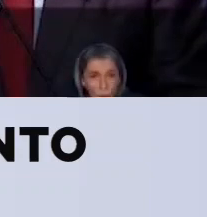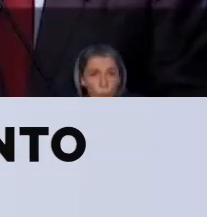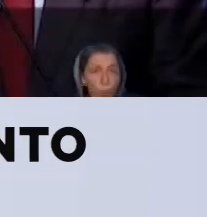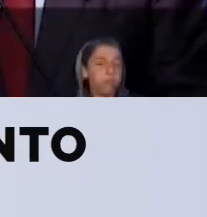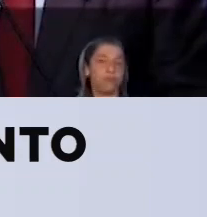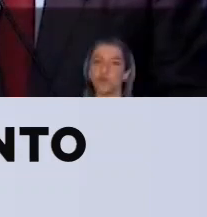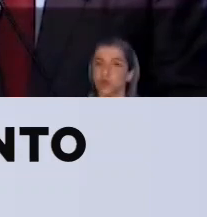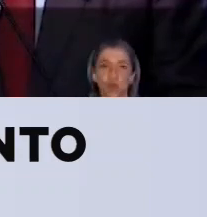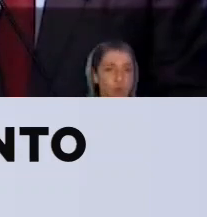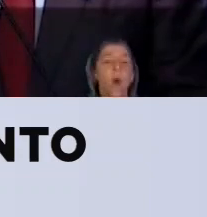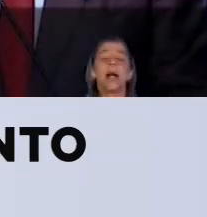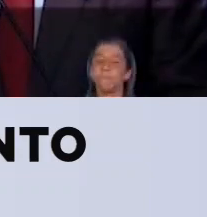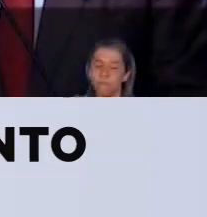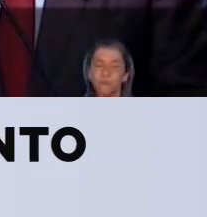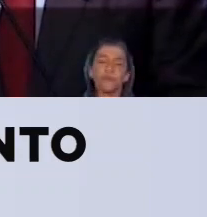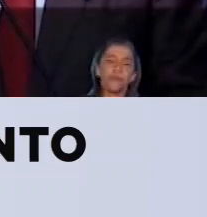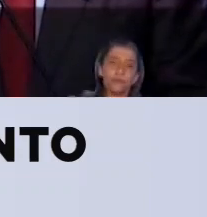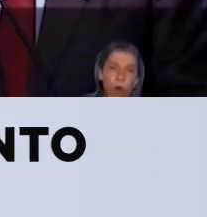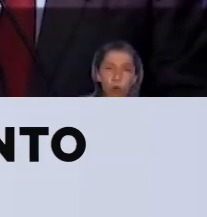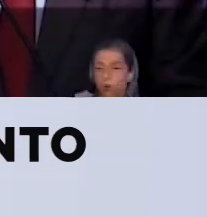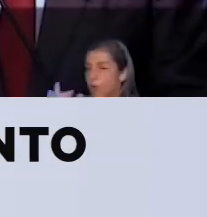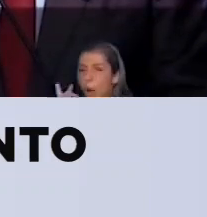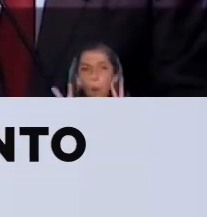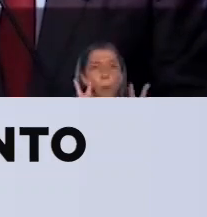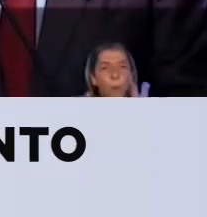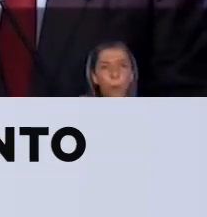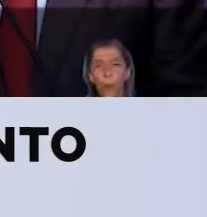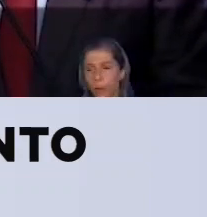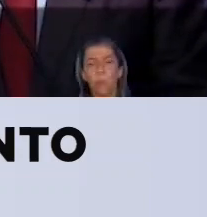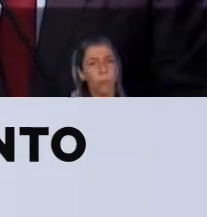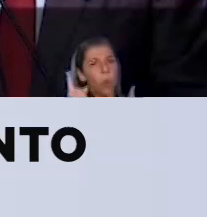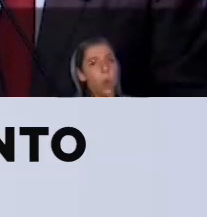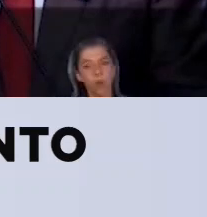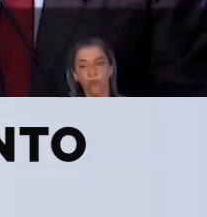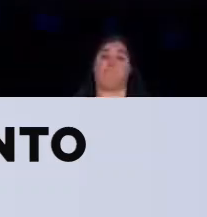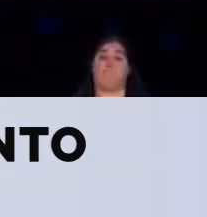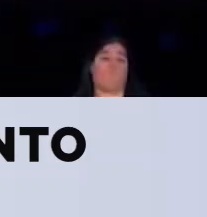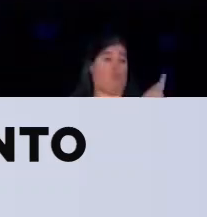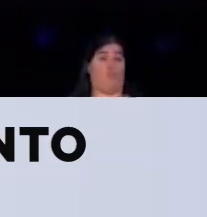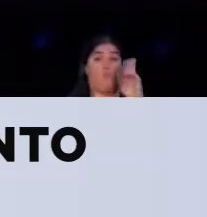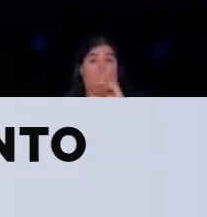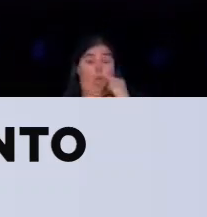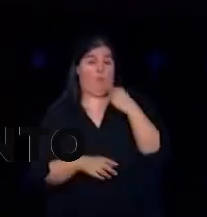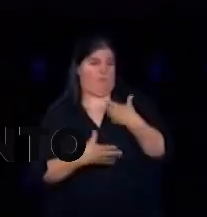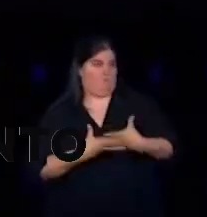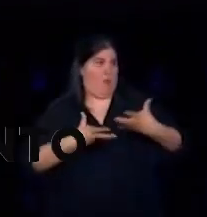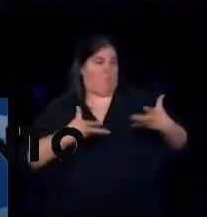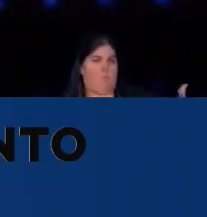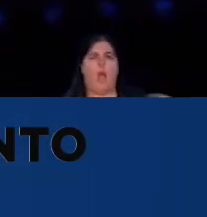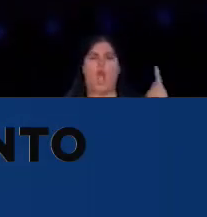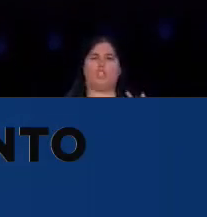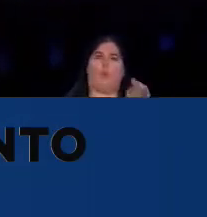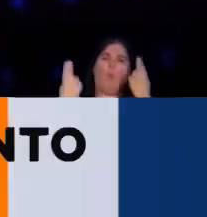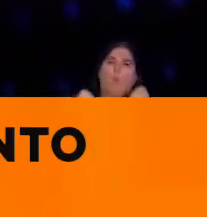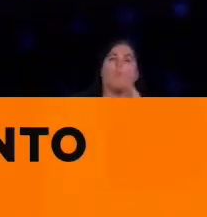que tiene y la propuesta que tiene, y así fue. En los 2 debates fue el candidato que mejor se expresó, que ideas más claras tuvo. En